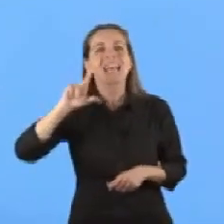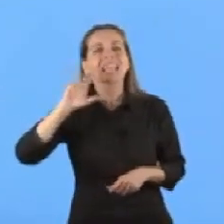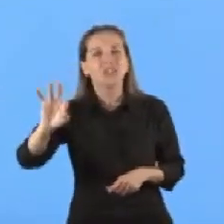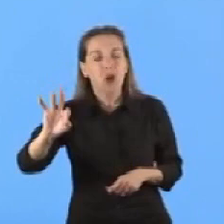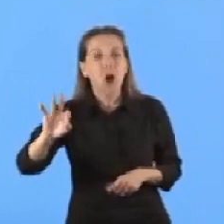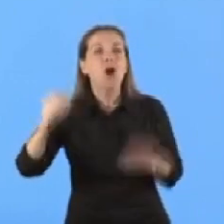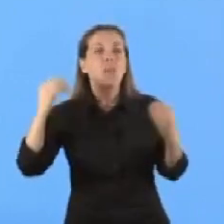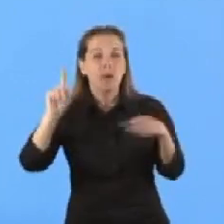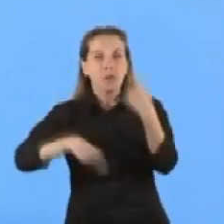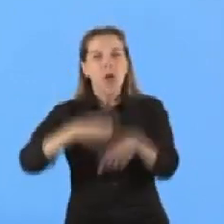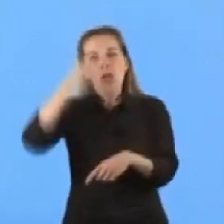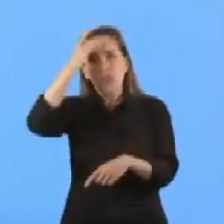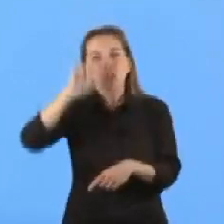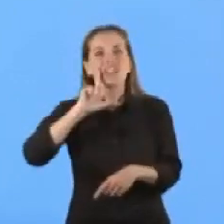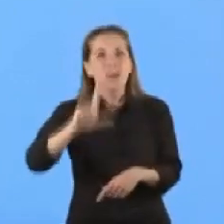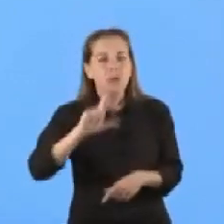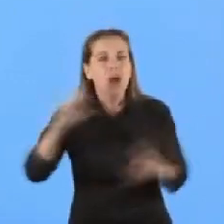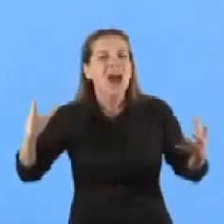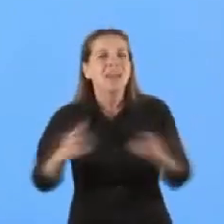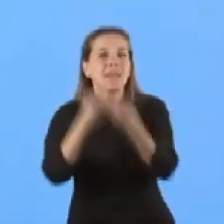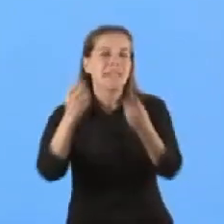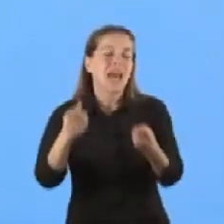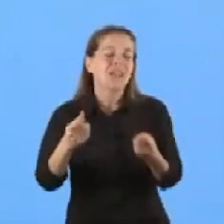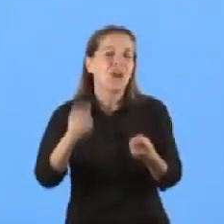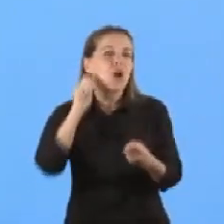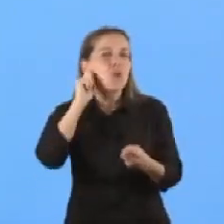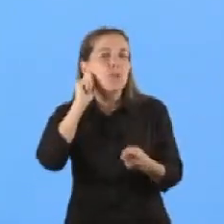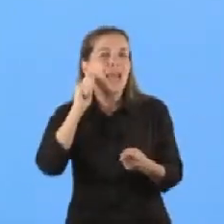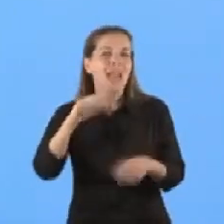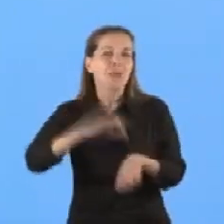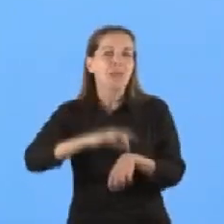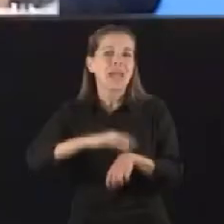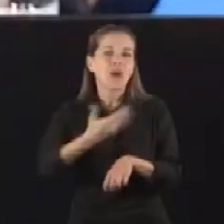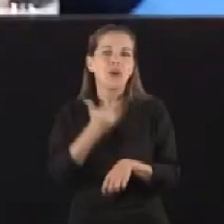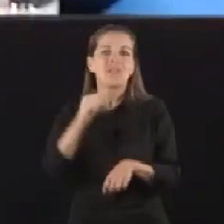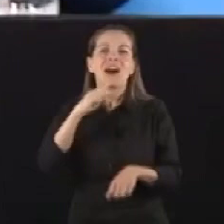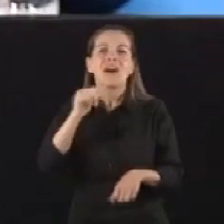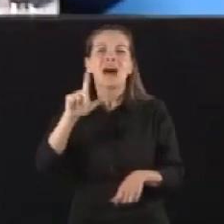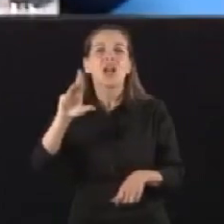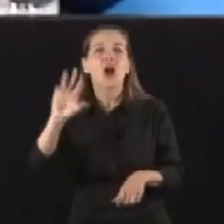Favaloro, así que Favaloro y Carrillo seguro están muy orgullosos de nosotros. Muchas gracias.